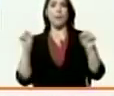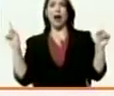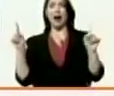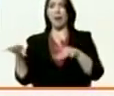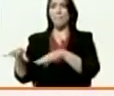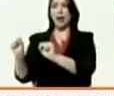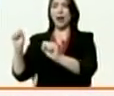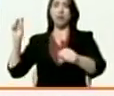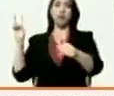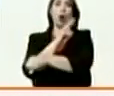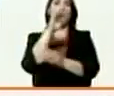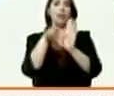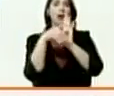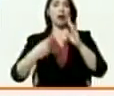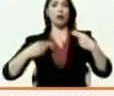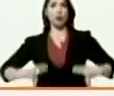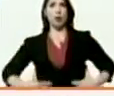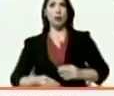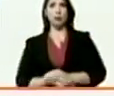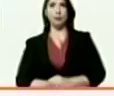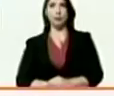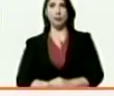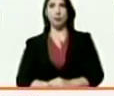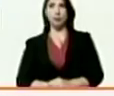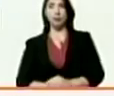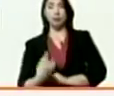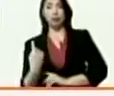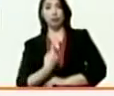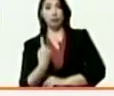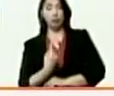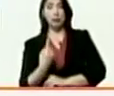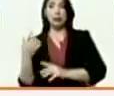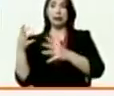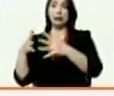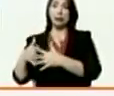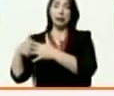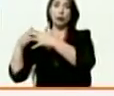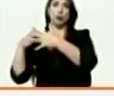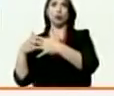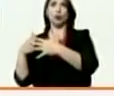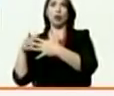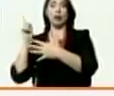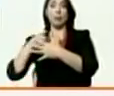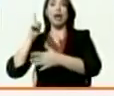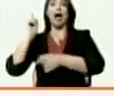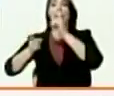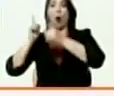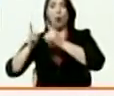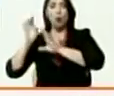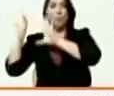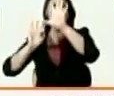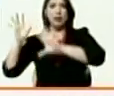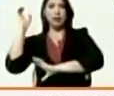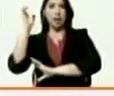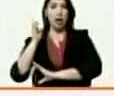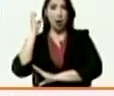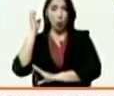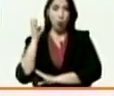imperios violadores de derechos humanos, no solamente los Estados Unidos o algunos países de la Unión Europea,